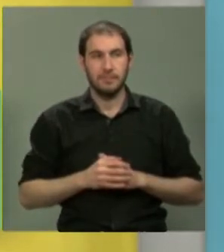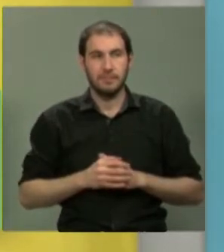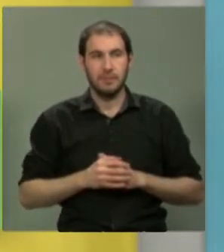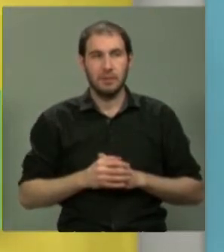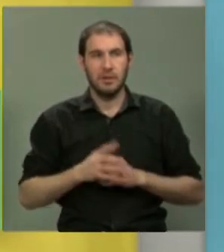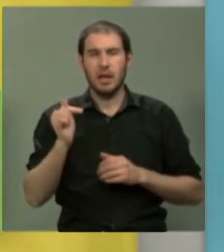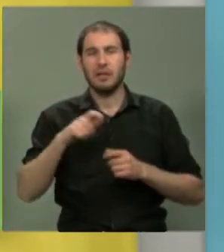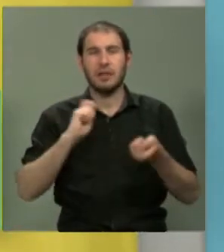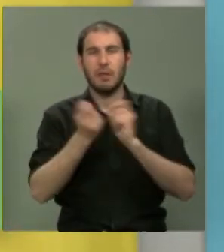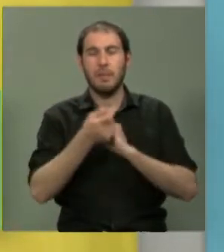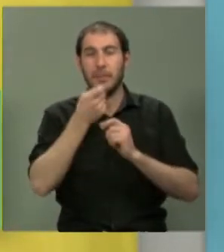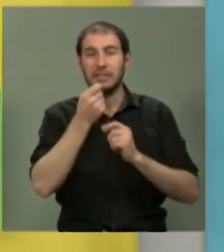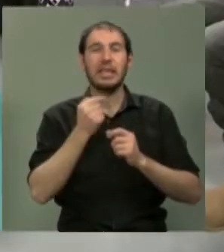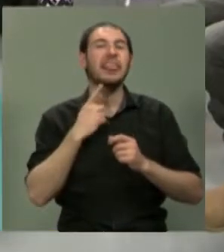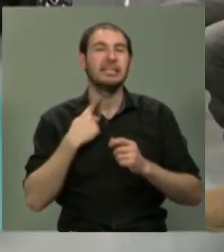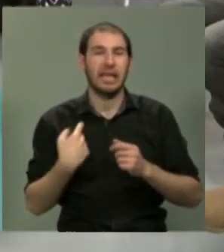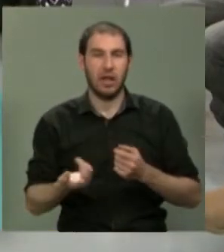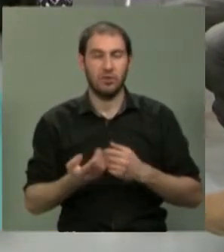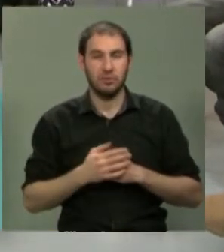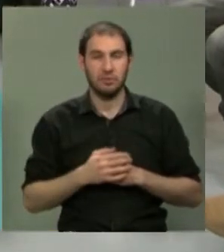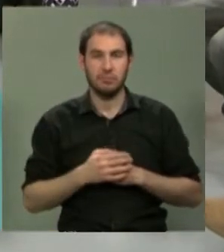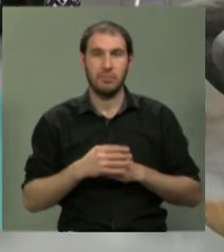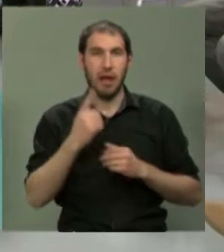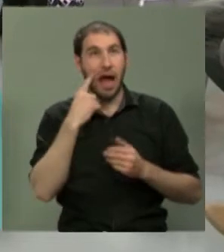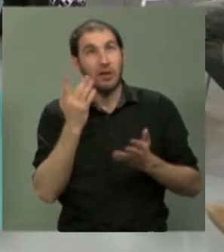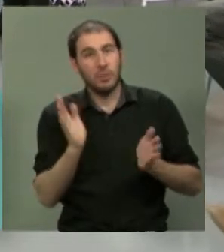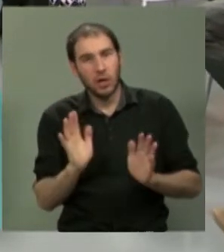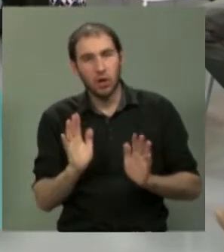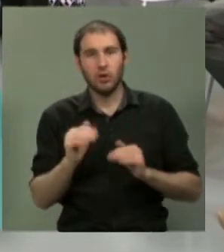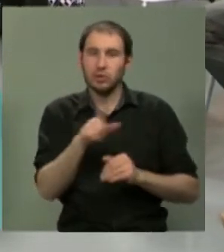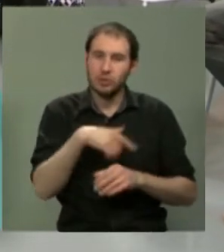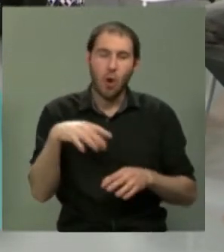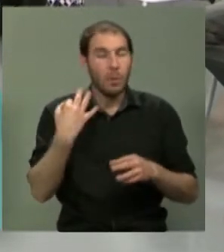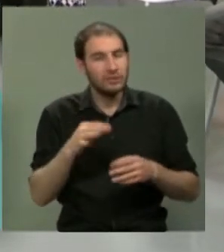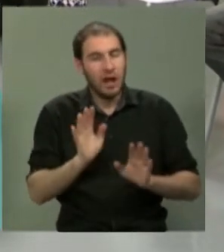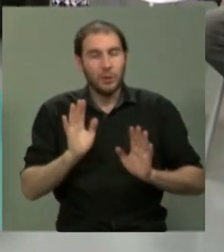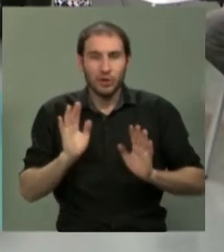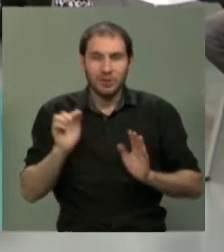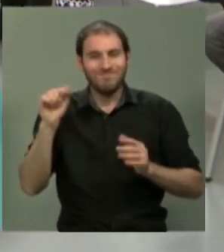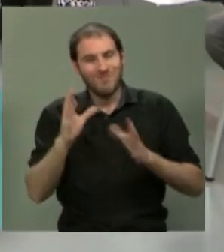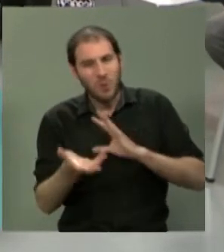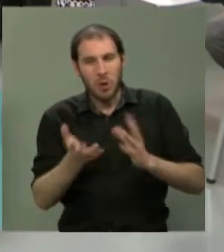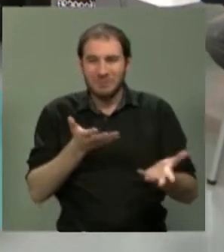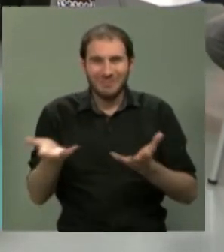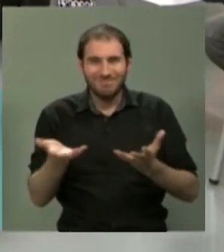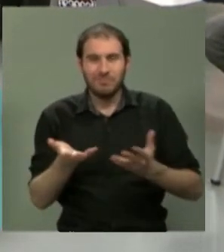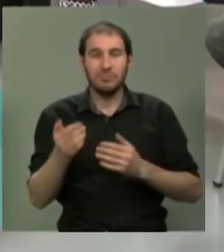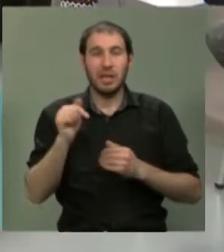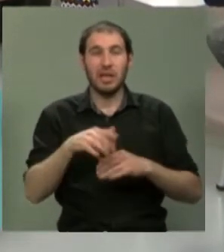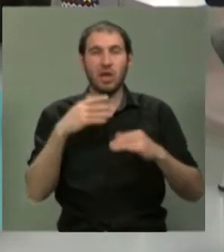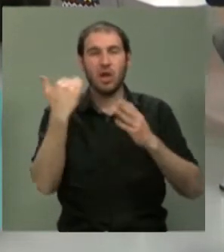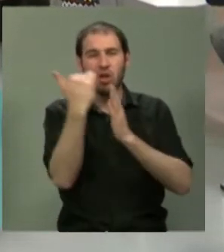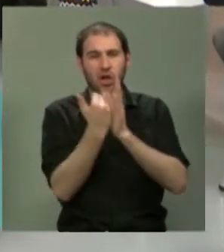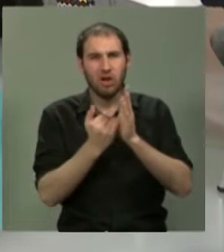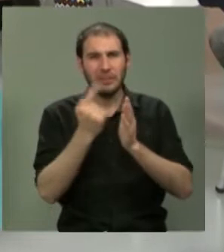esto se transforma en expresiones de deseo, ¿no? Habría que, tendríamos que, esto debería que, y se empiezan a anunciar una